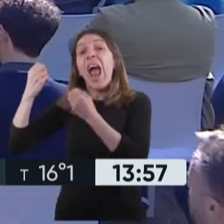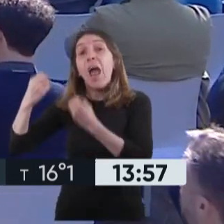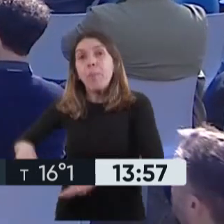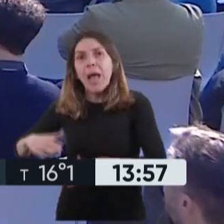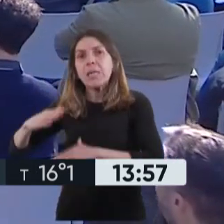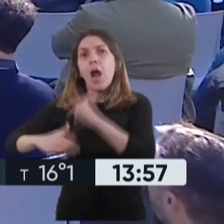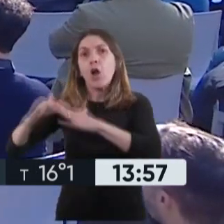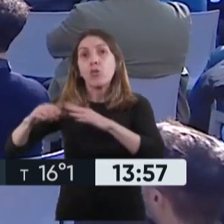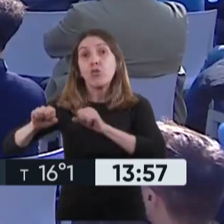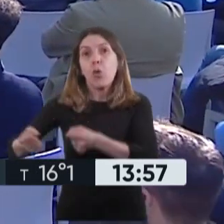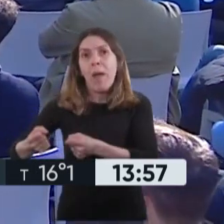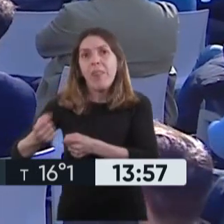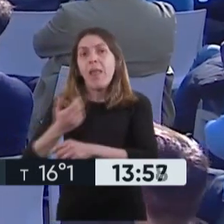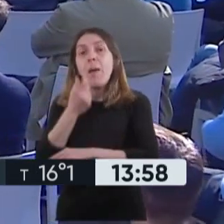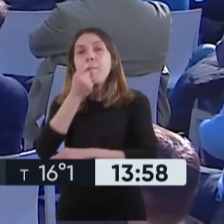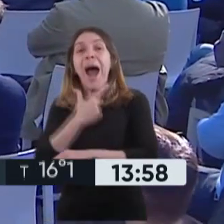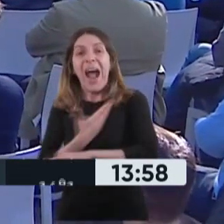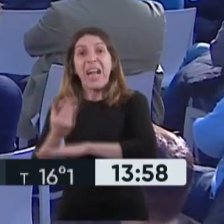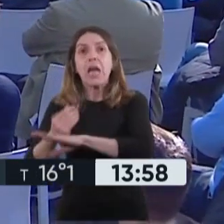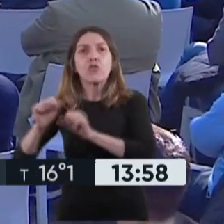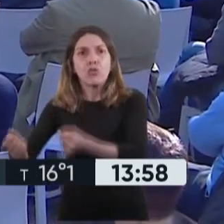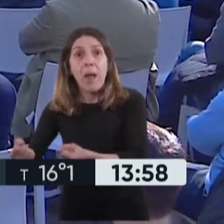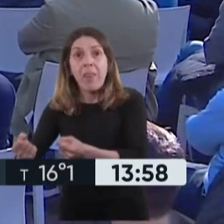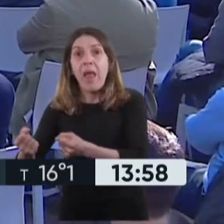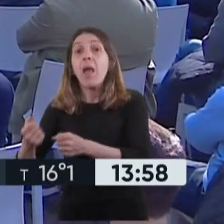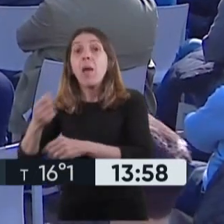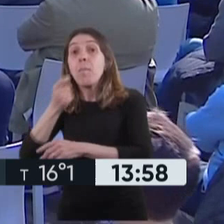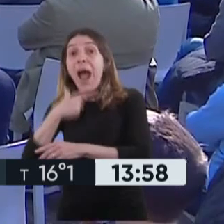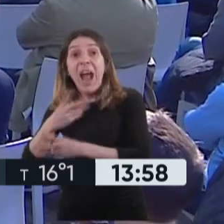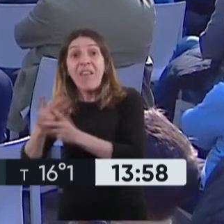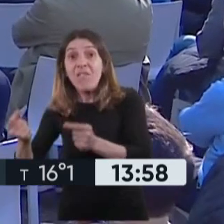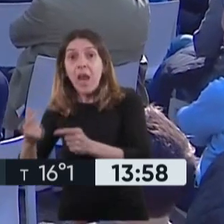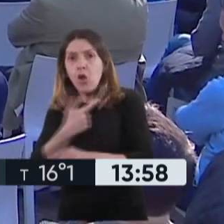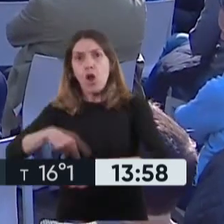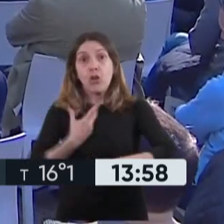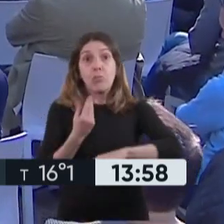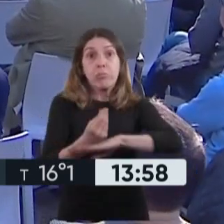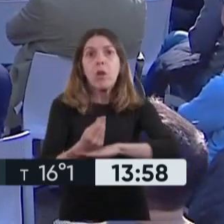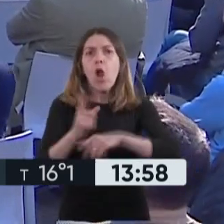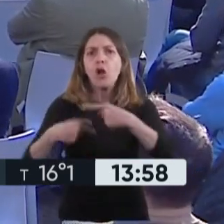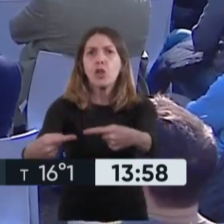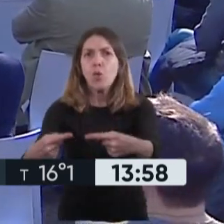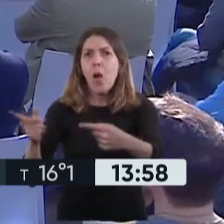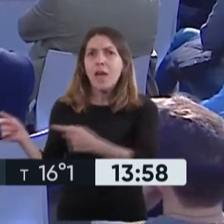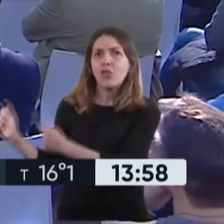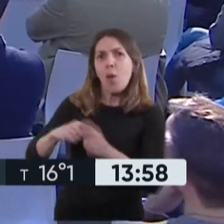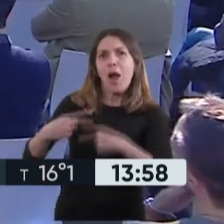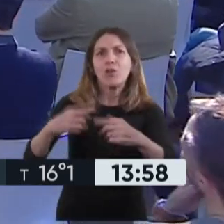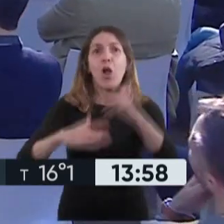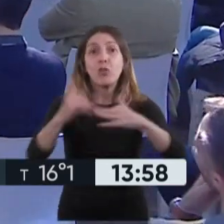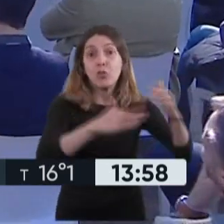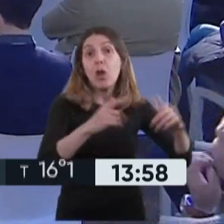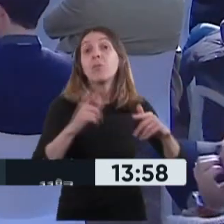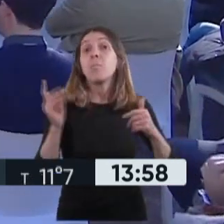máquina y dejó de construirla así que nosotros vinimos a terminar la de construir no y otras que construimos